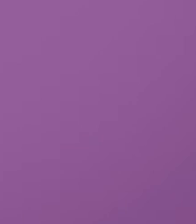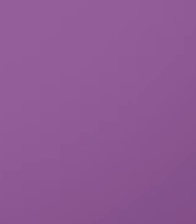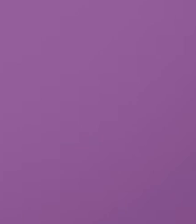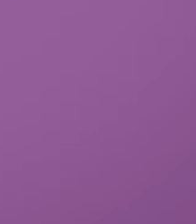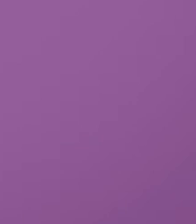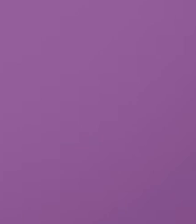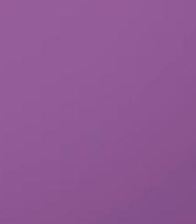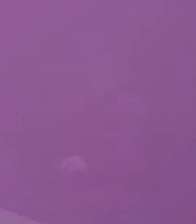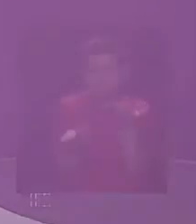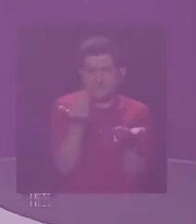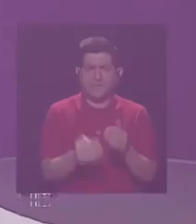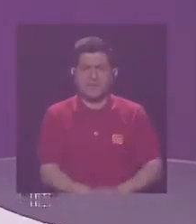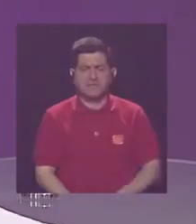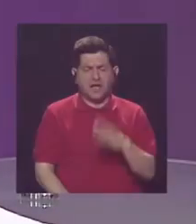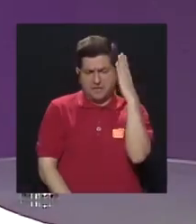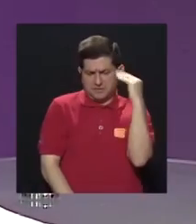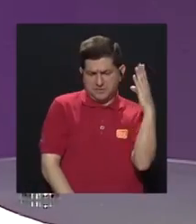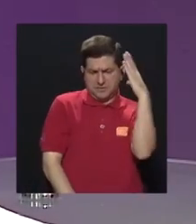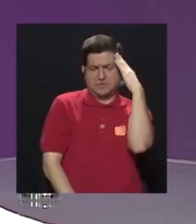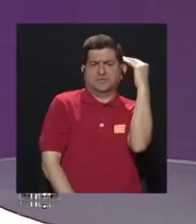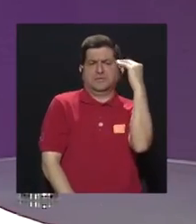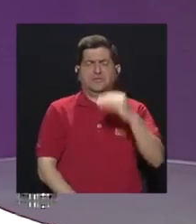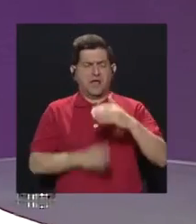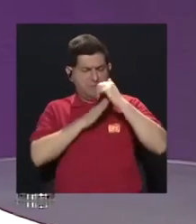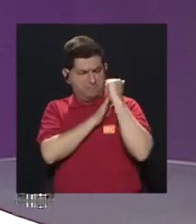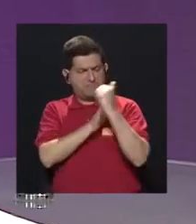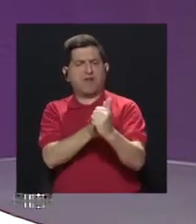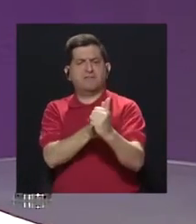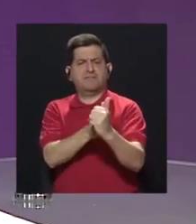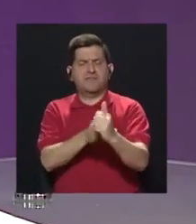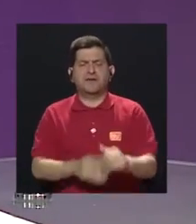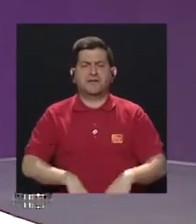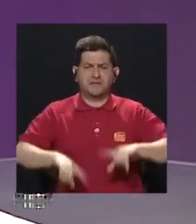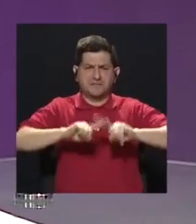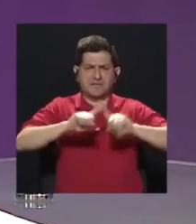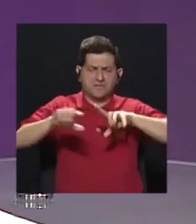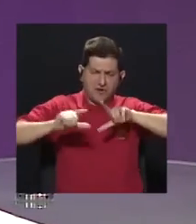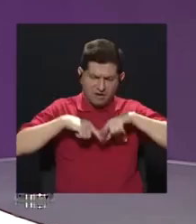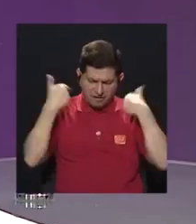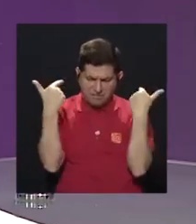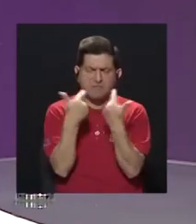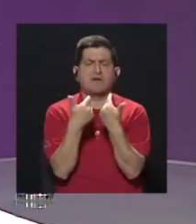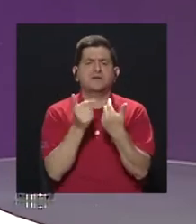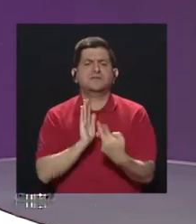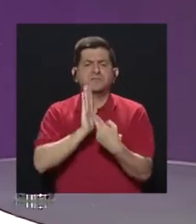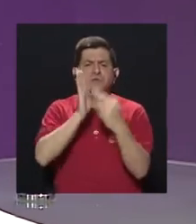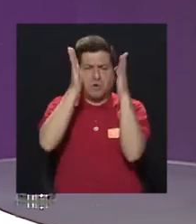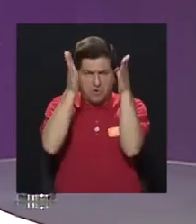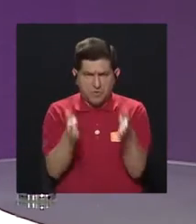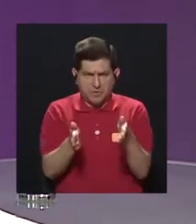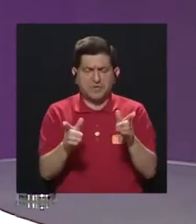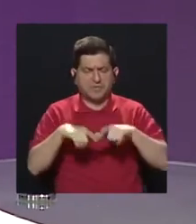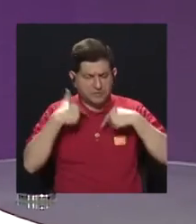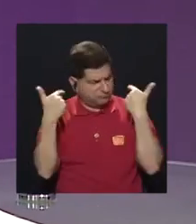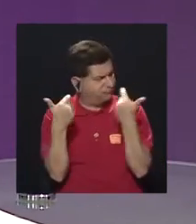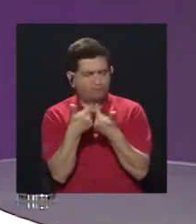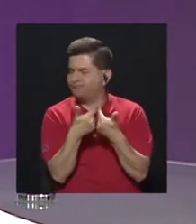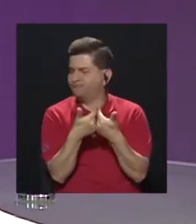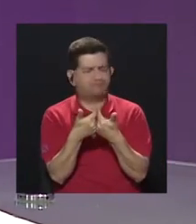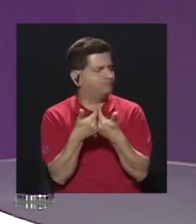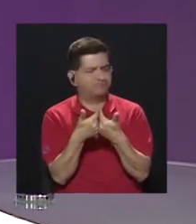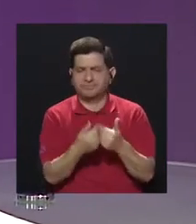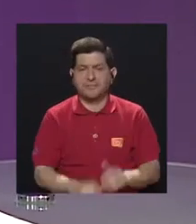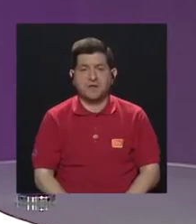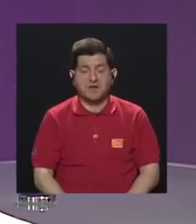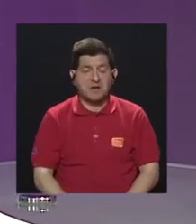de experticia como líderes de movimientos como representantes de colectivos sino más